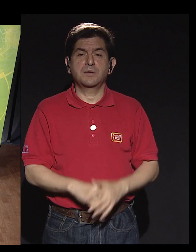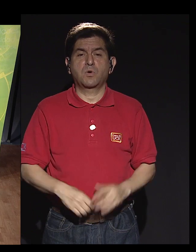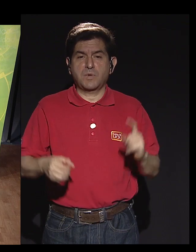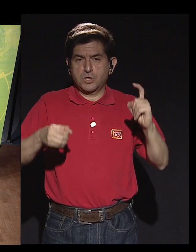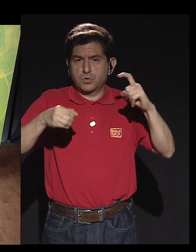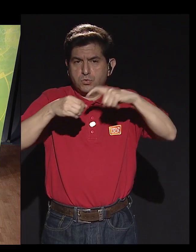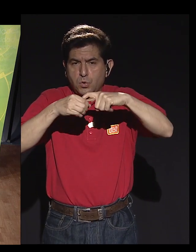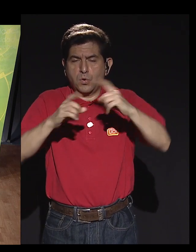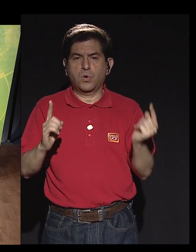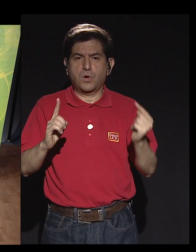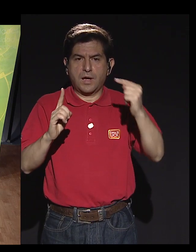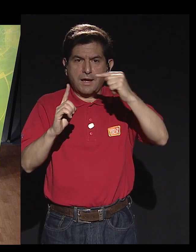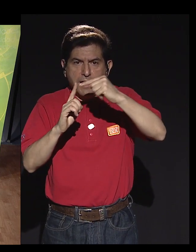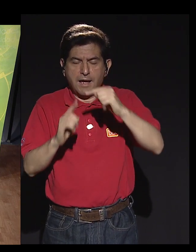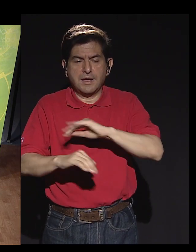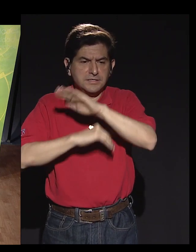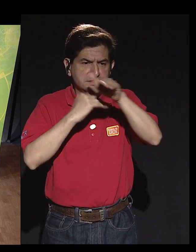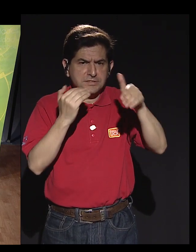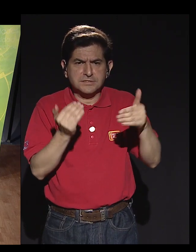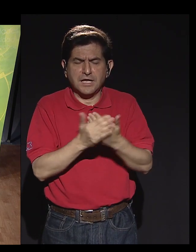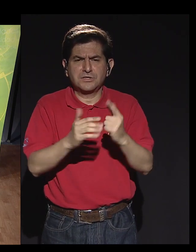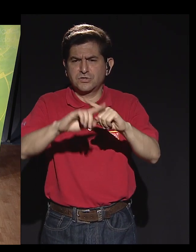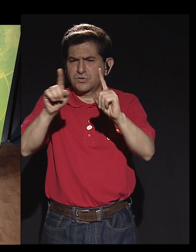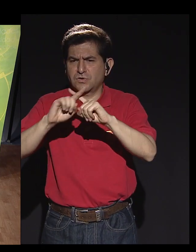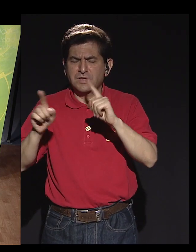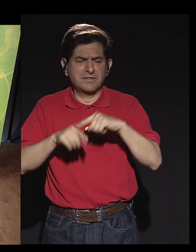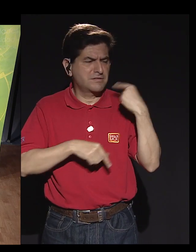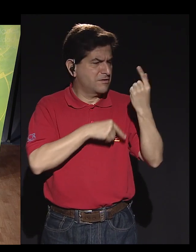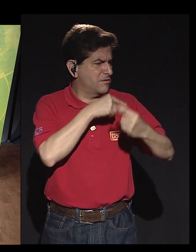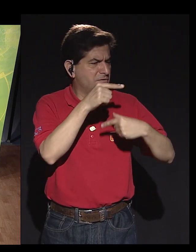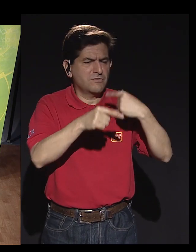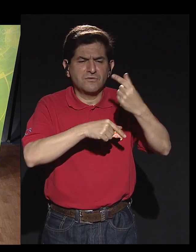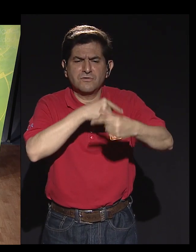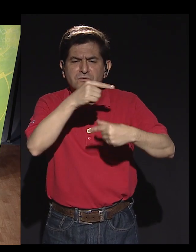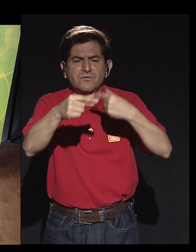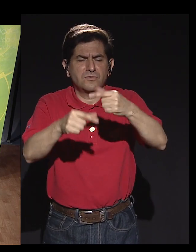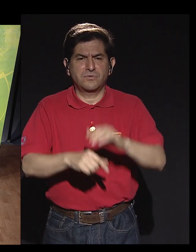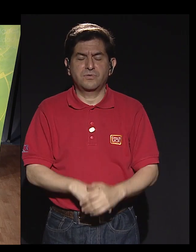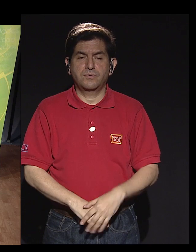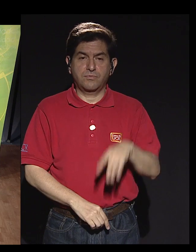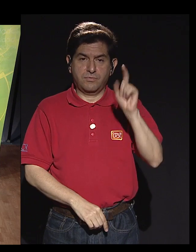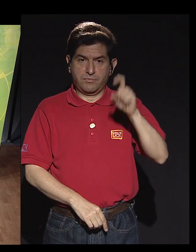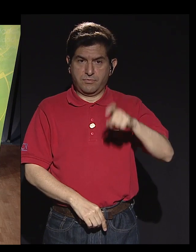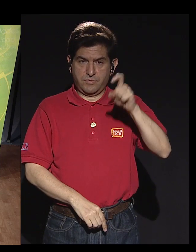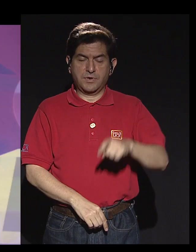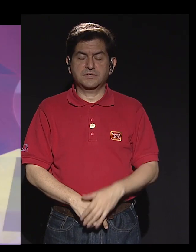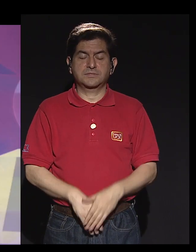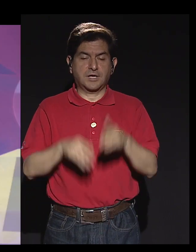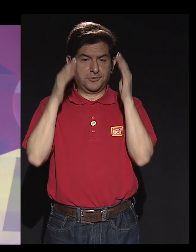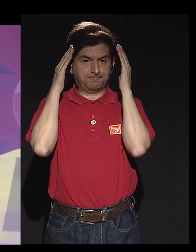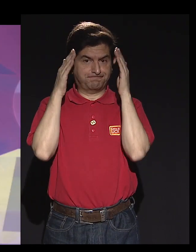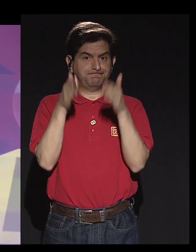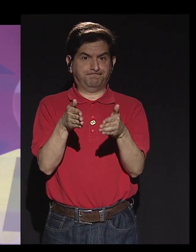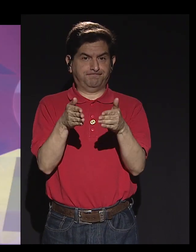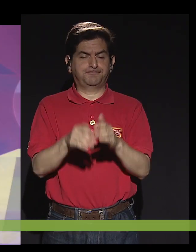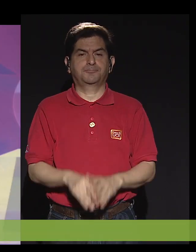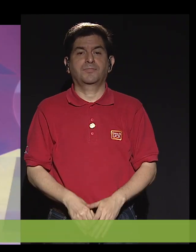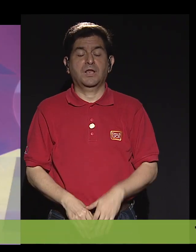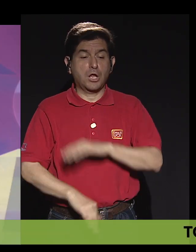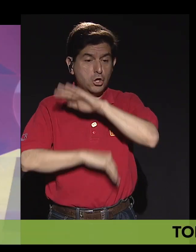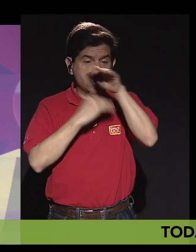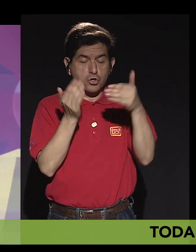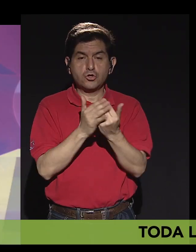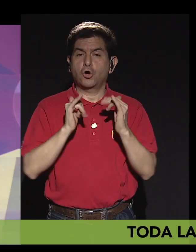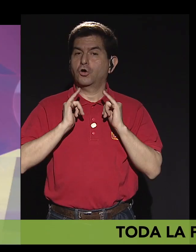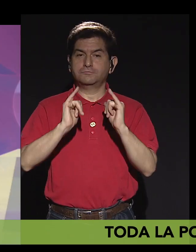la concepción hasta todas las diferentes generaciones y que debe ser tomado en cuenta, ¿verdad? Este hecho que hacia